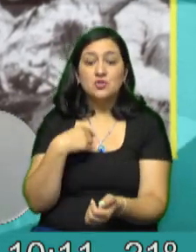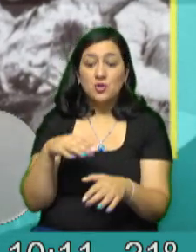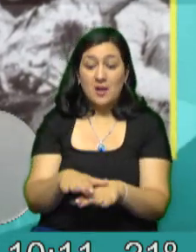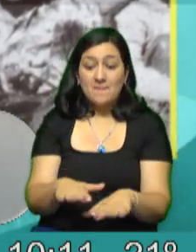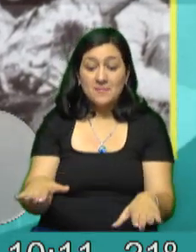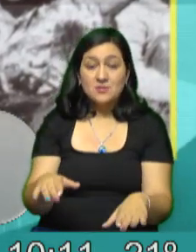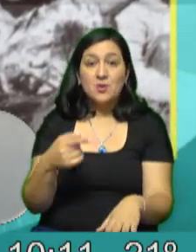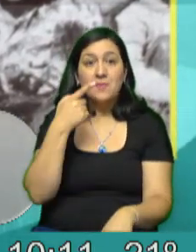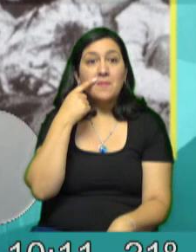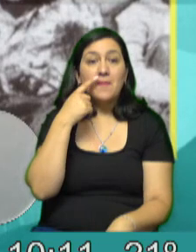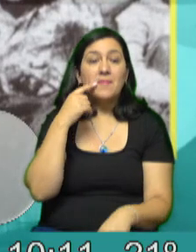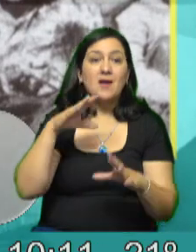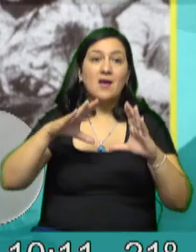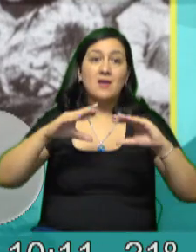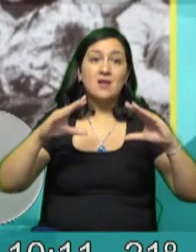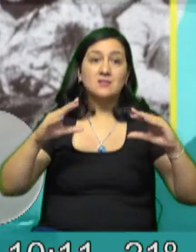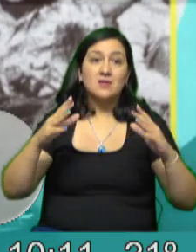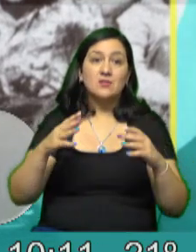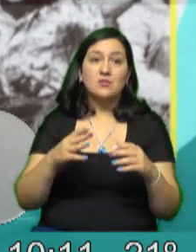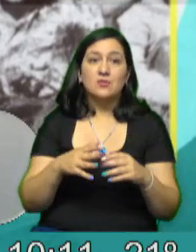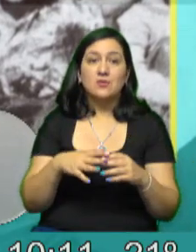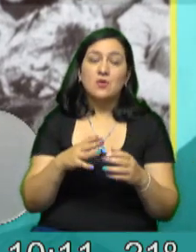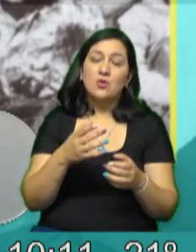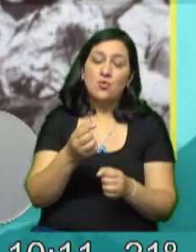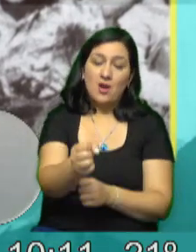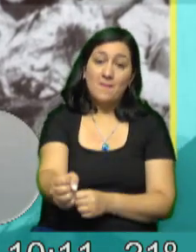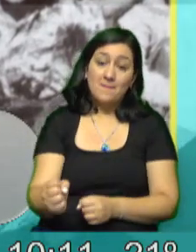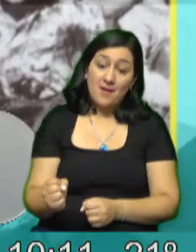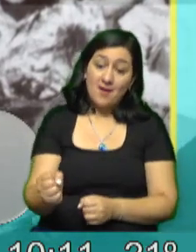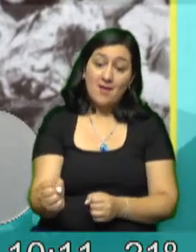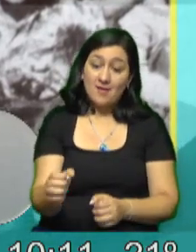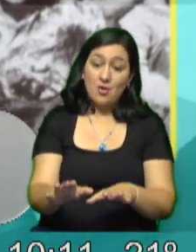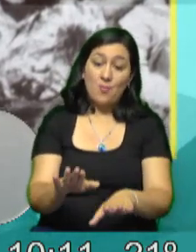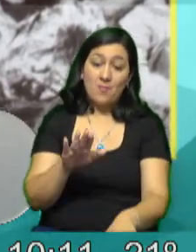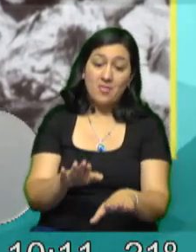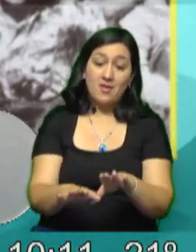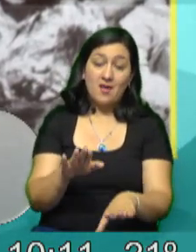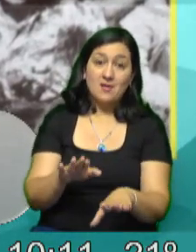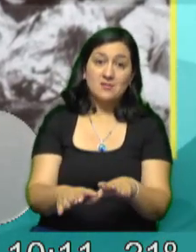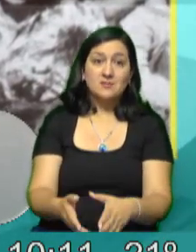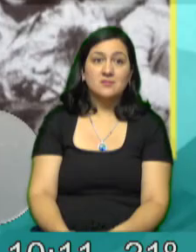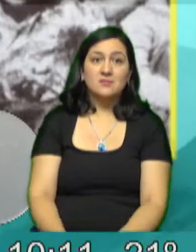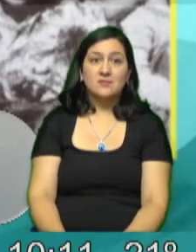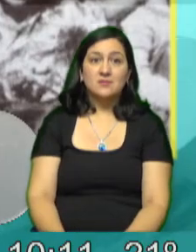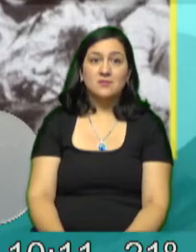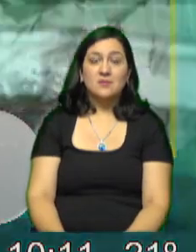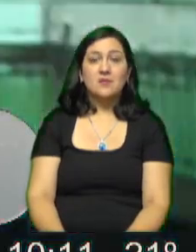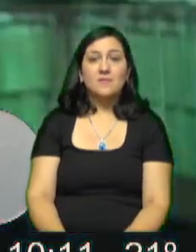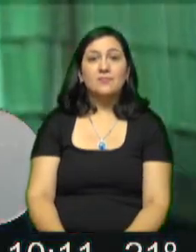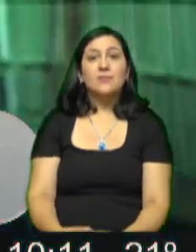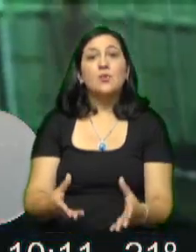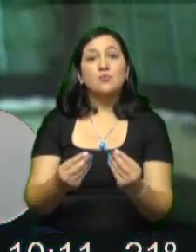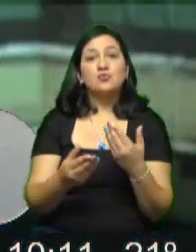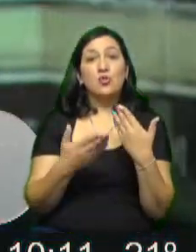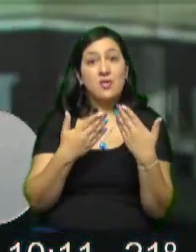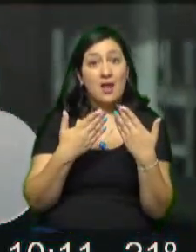en el asiento. Entreverado ante la palanca de cambios y los pedales. Y eso acerca. Sí, muchos diálogos y